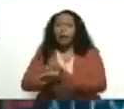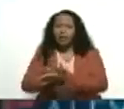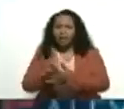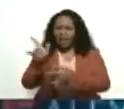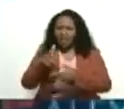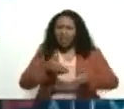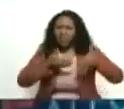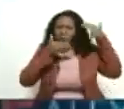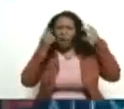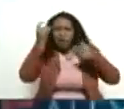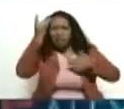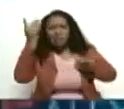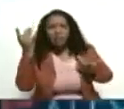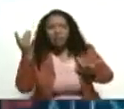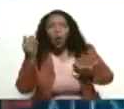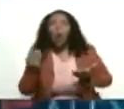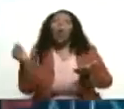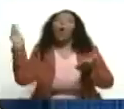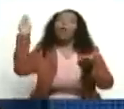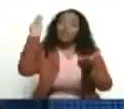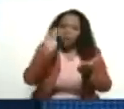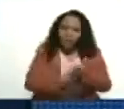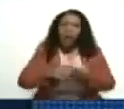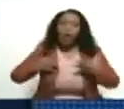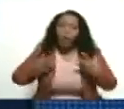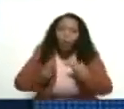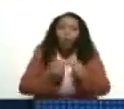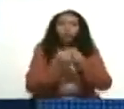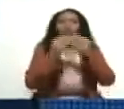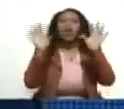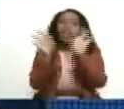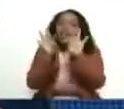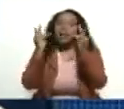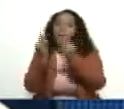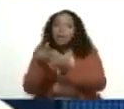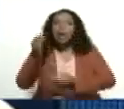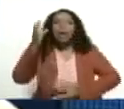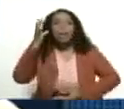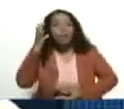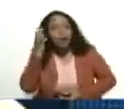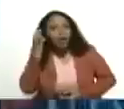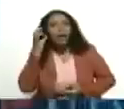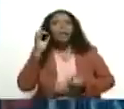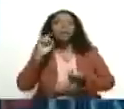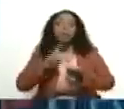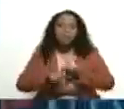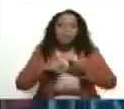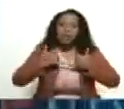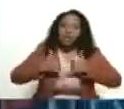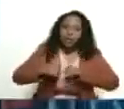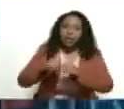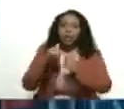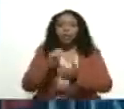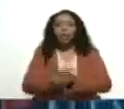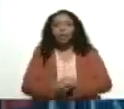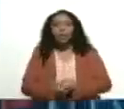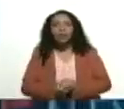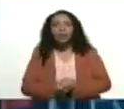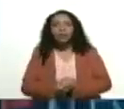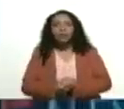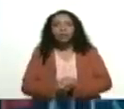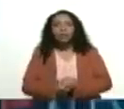terrorismo, vuelvan con sus familiares, con sus mujeres, con sus hijos y con sus hijas.